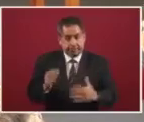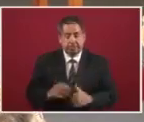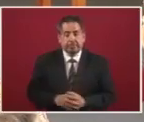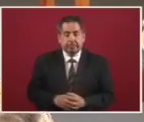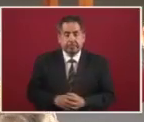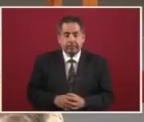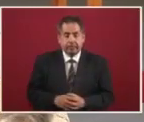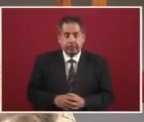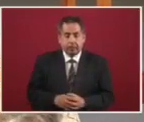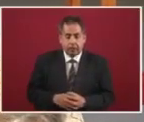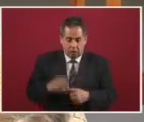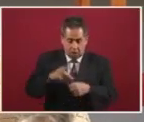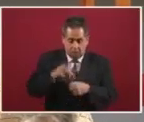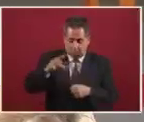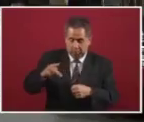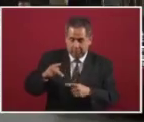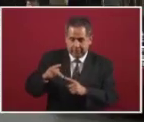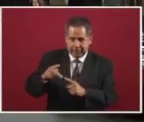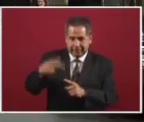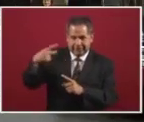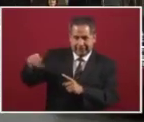esta pluma es del notario.